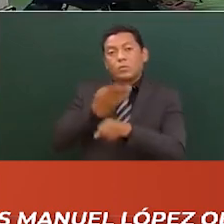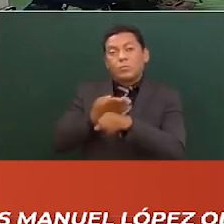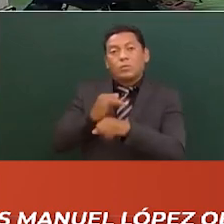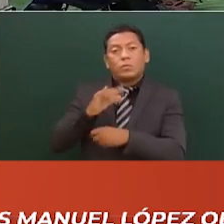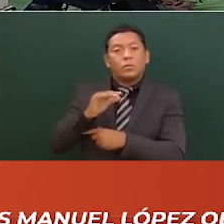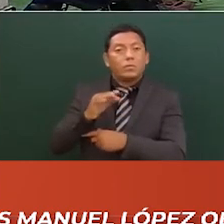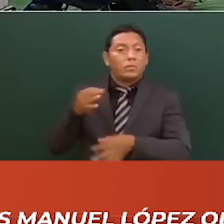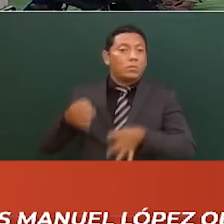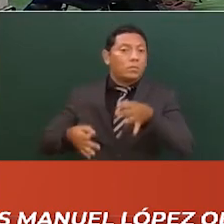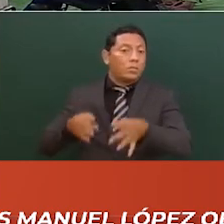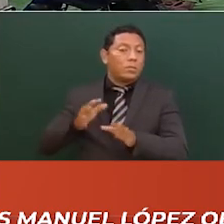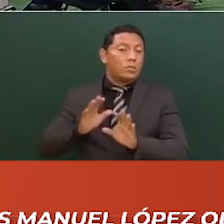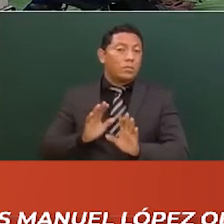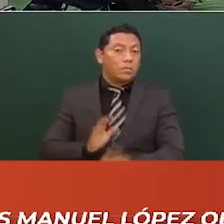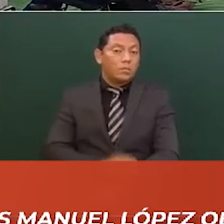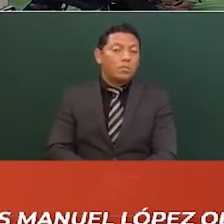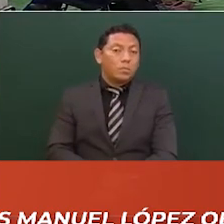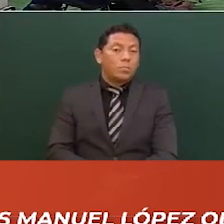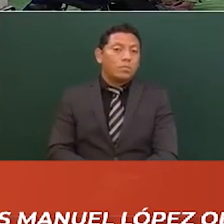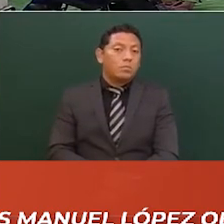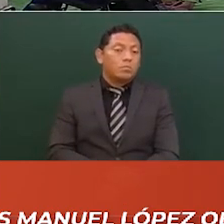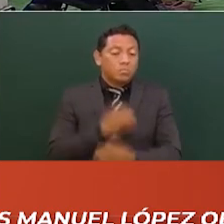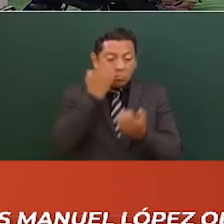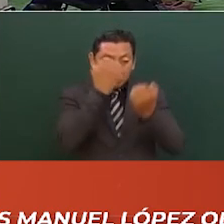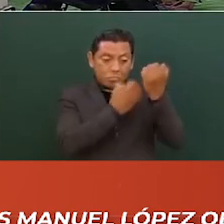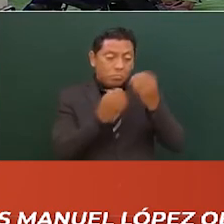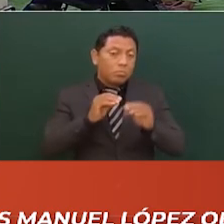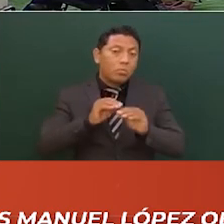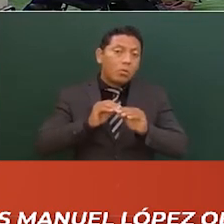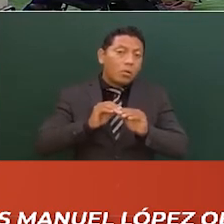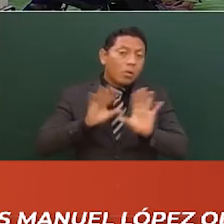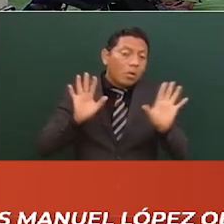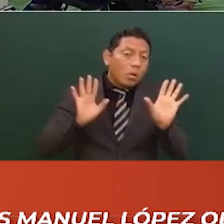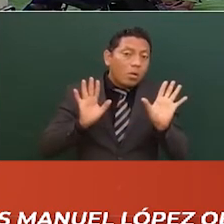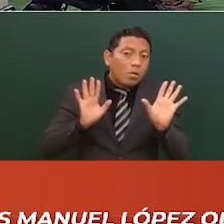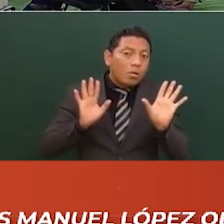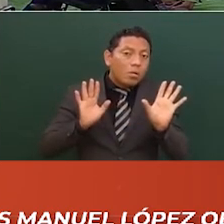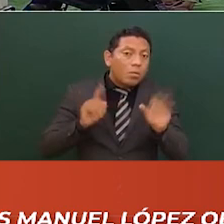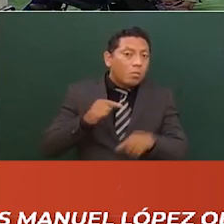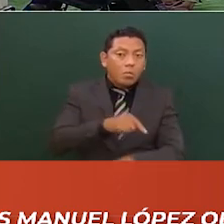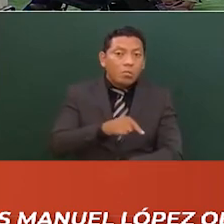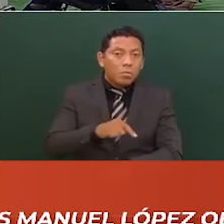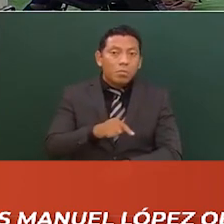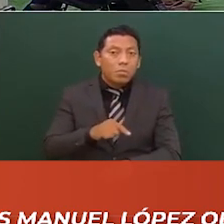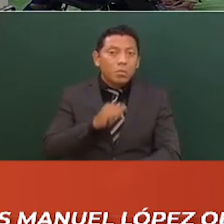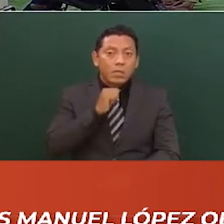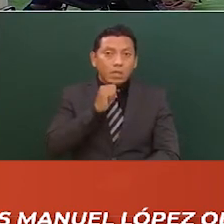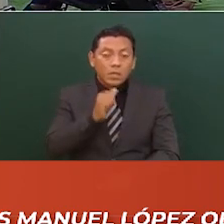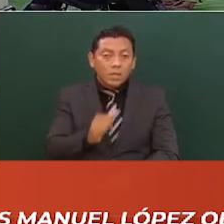y es cosa de aclararlo. El que nada debe, nada teme.